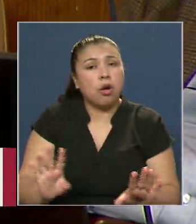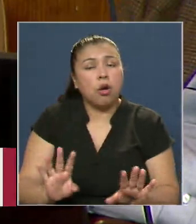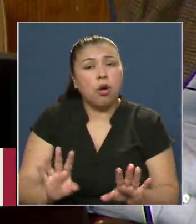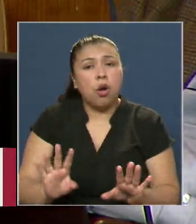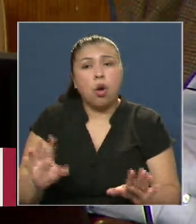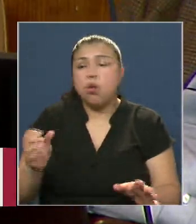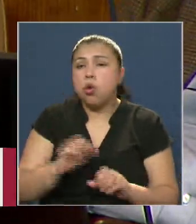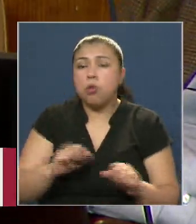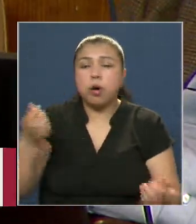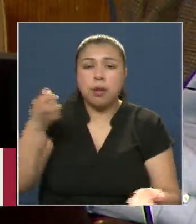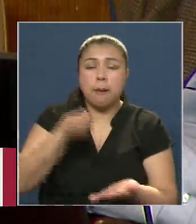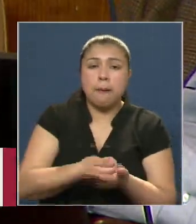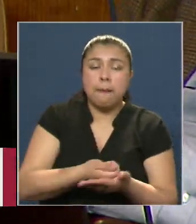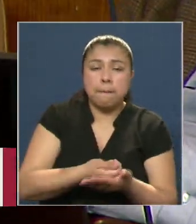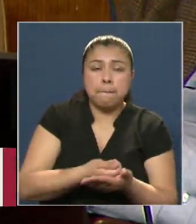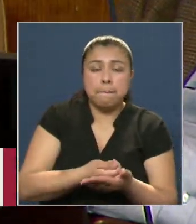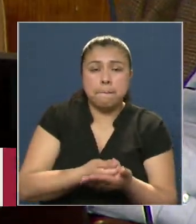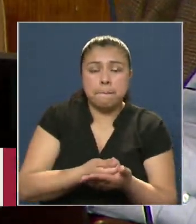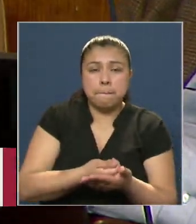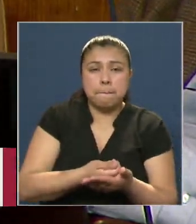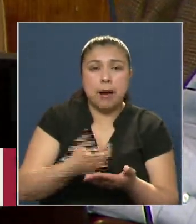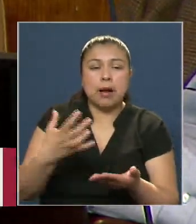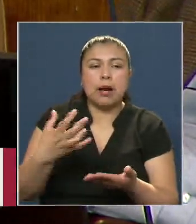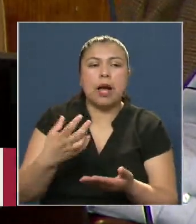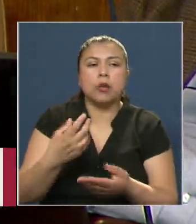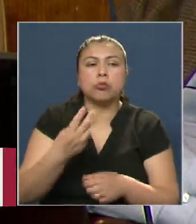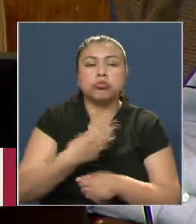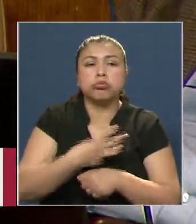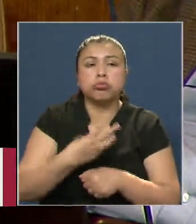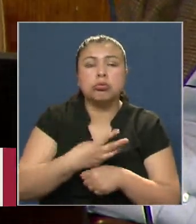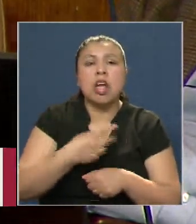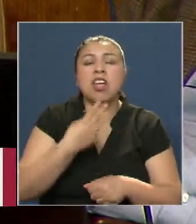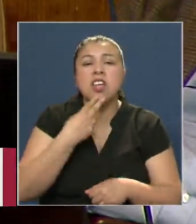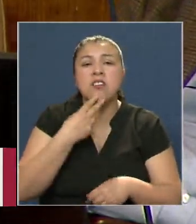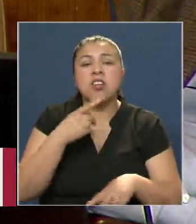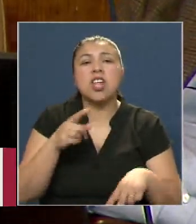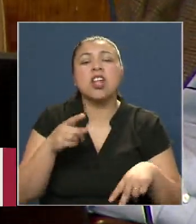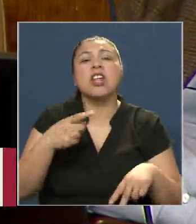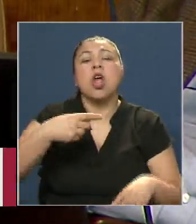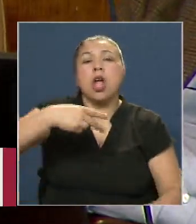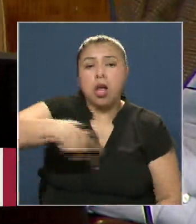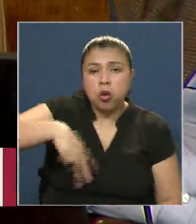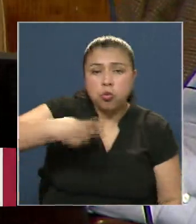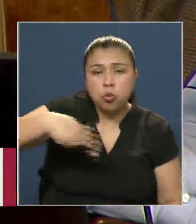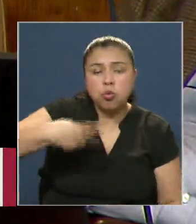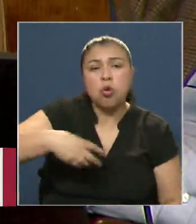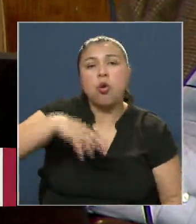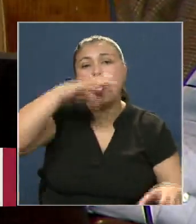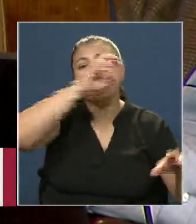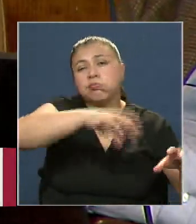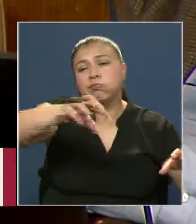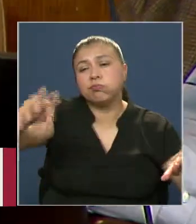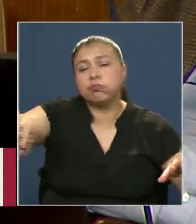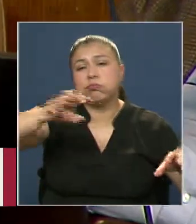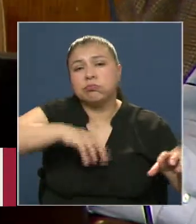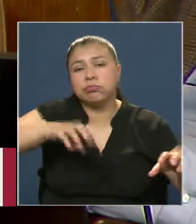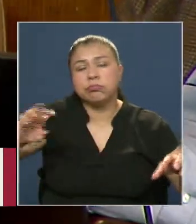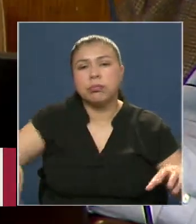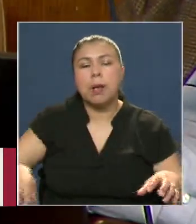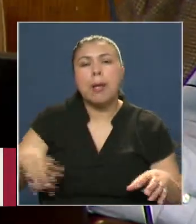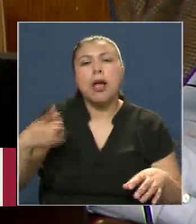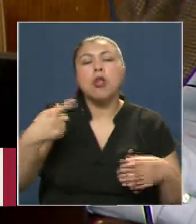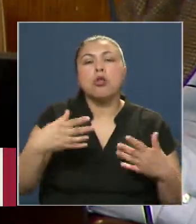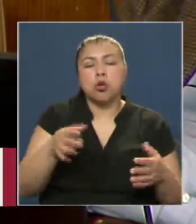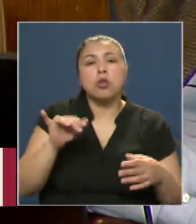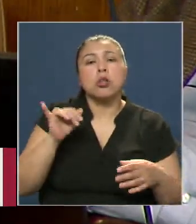no les alcanza a pagar sus contribuciones, pero viven en sectores como Ñuñoa u otros, donde se determina que